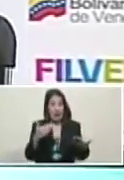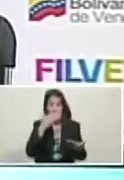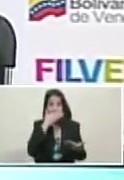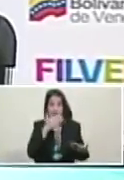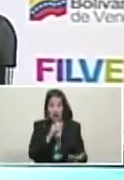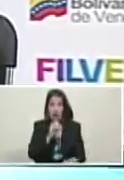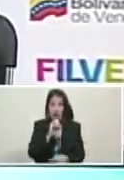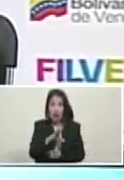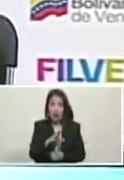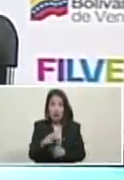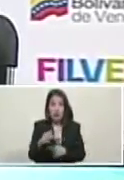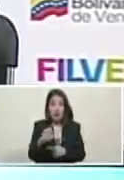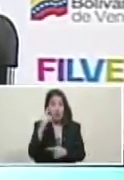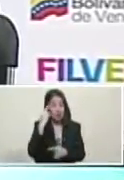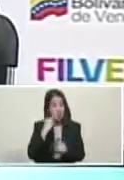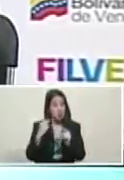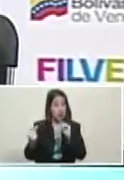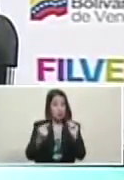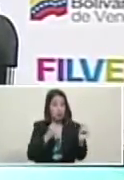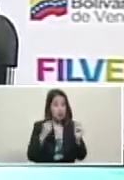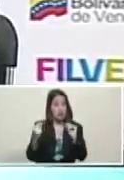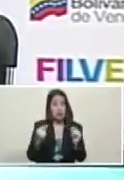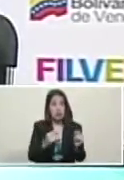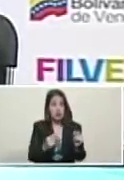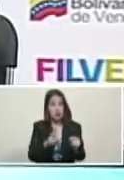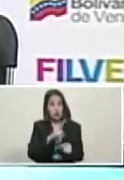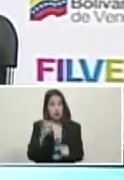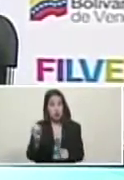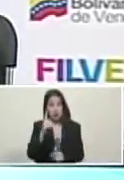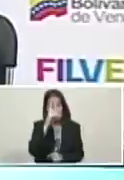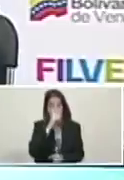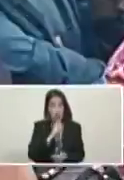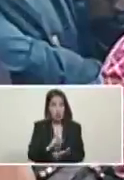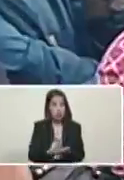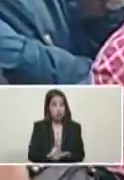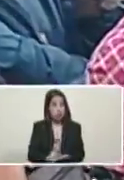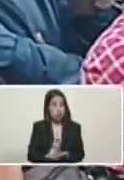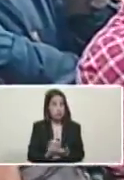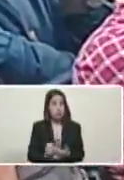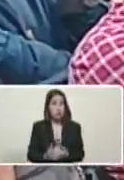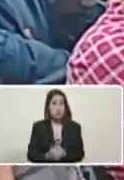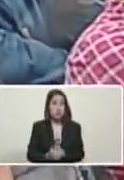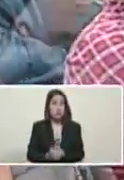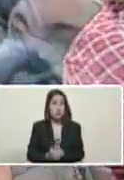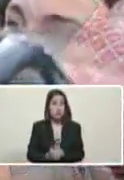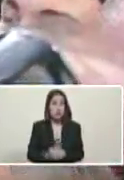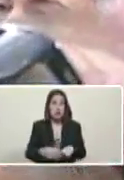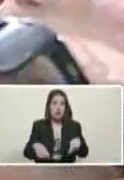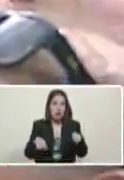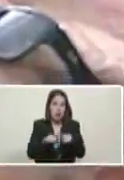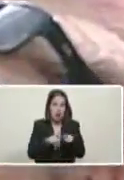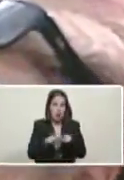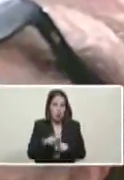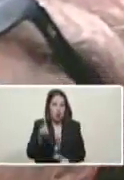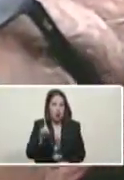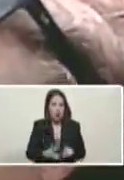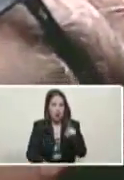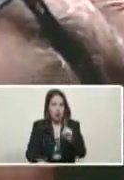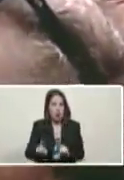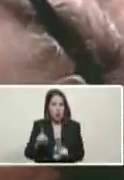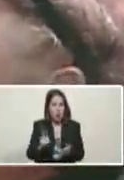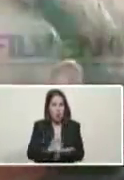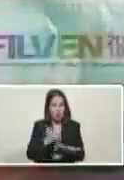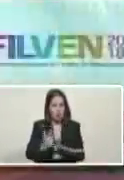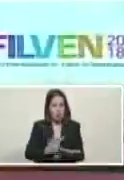Mr. Irving. Bicentenario, bicentenario. Igualmente tenemos algunos libros, bueno, que